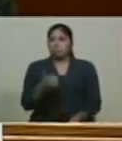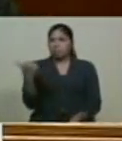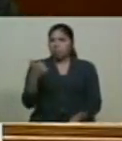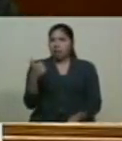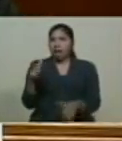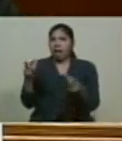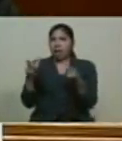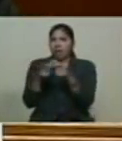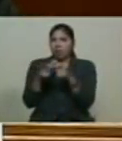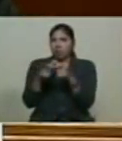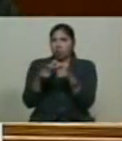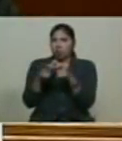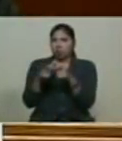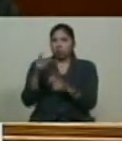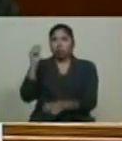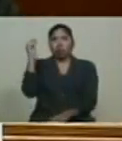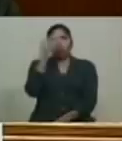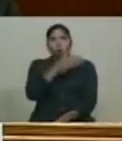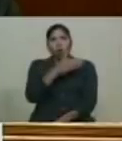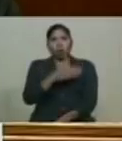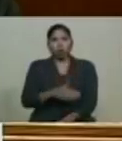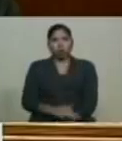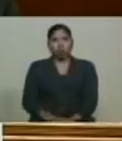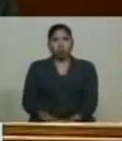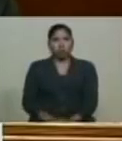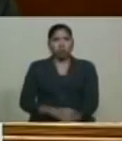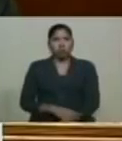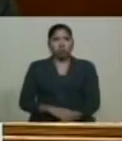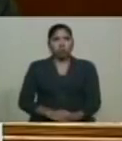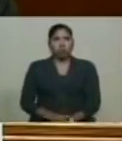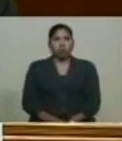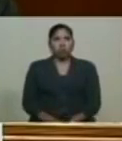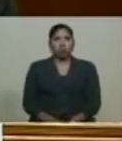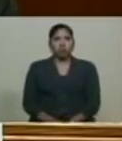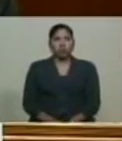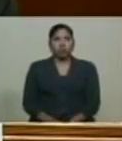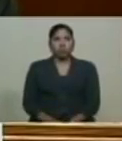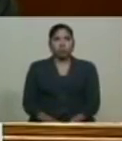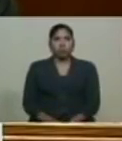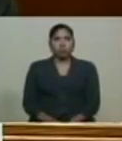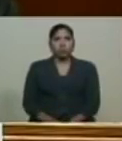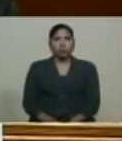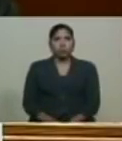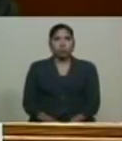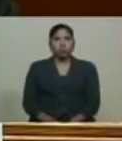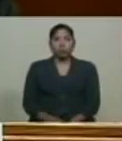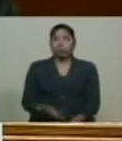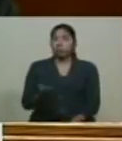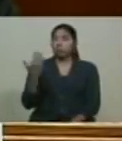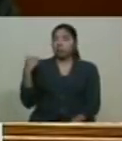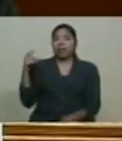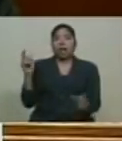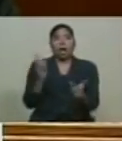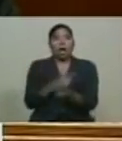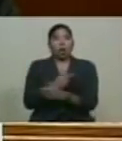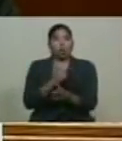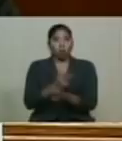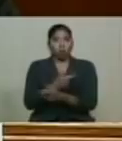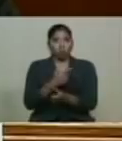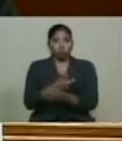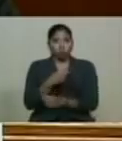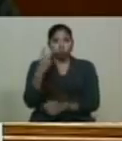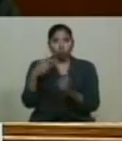tuvo Trump, el emperador, fue en agosto del año